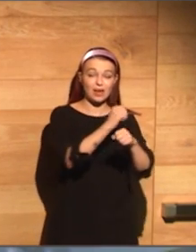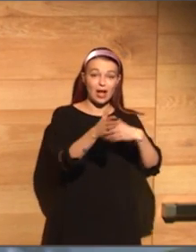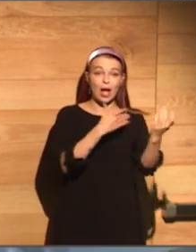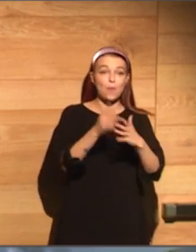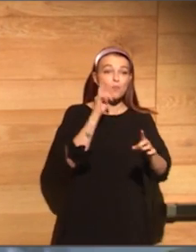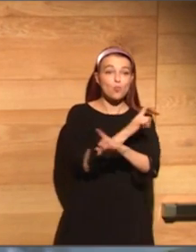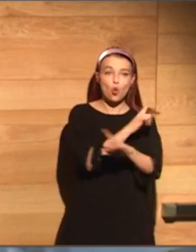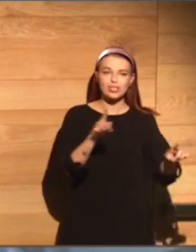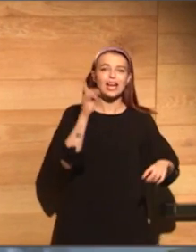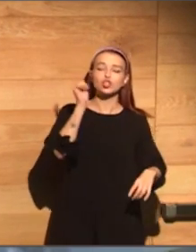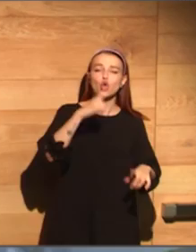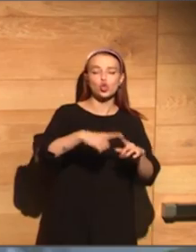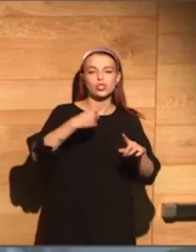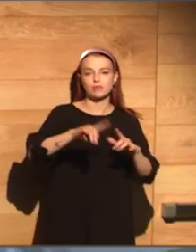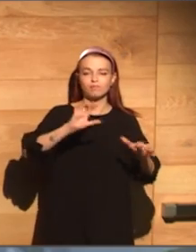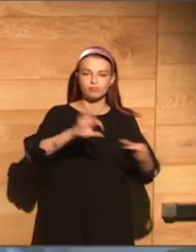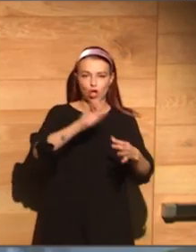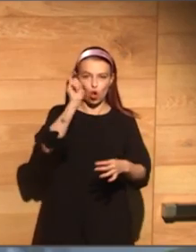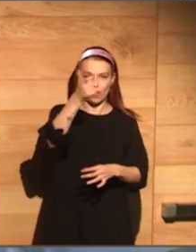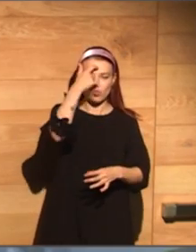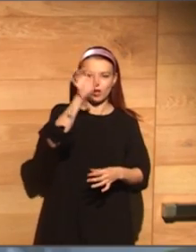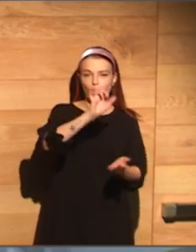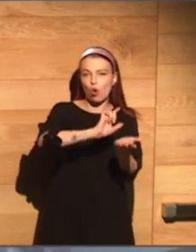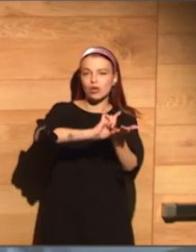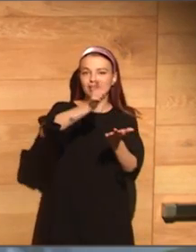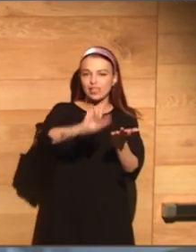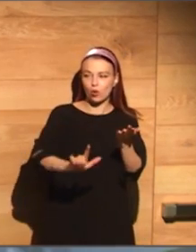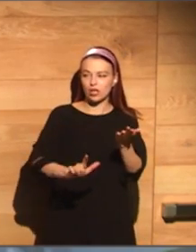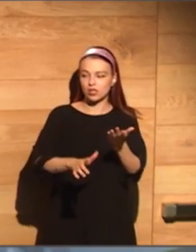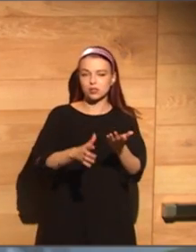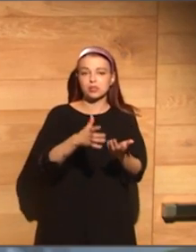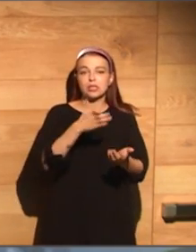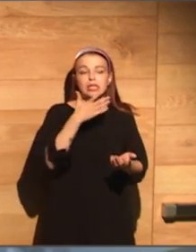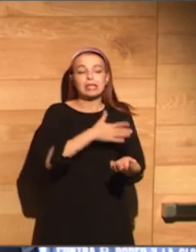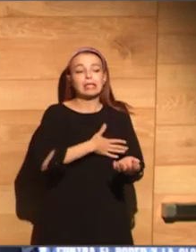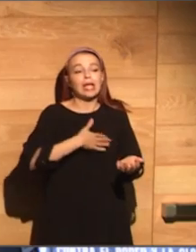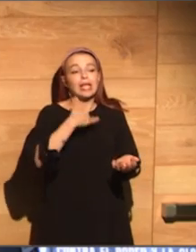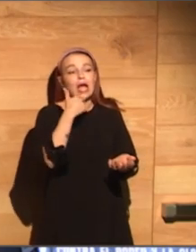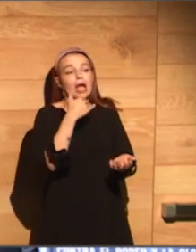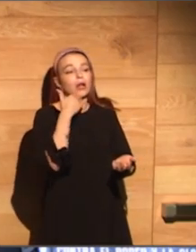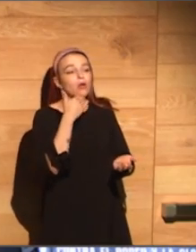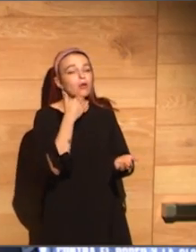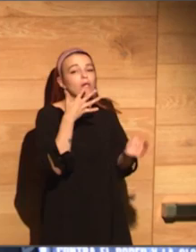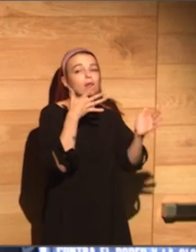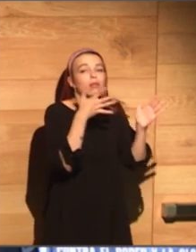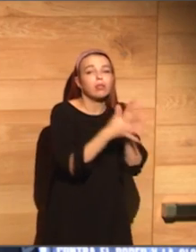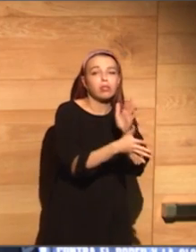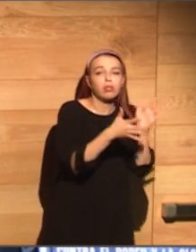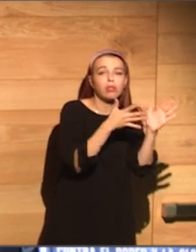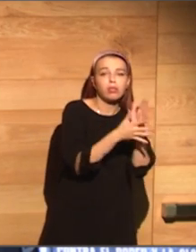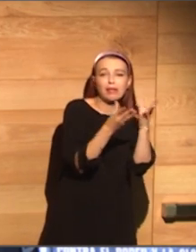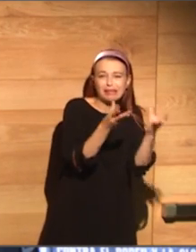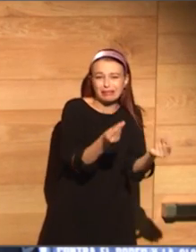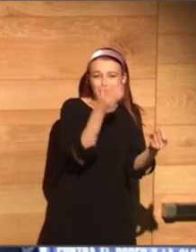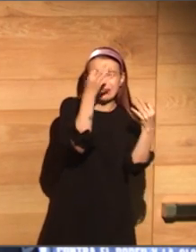fundamentalmente literarias y conceptuales. Querría algo y le decía vaguedades, insisto, literarias, y ellos se las apañaban como podía y él decía, vale,